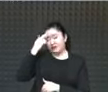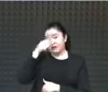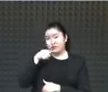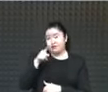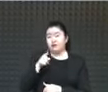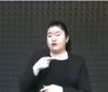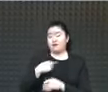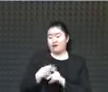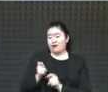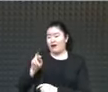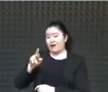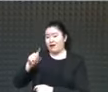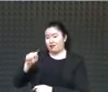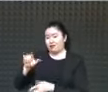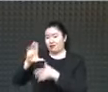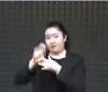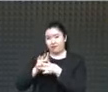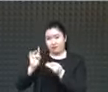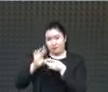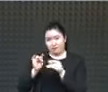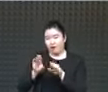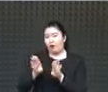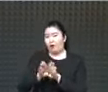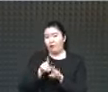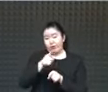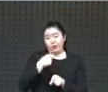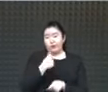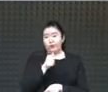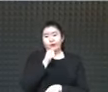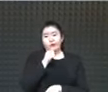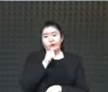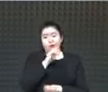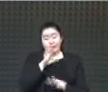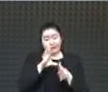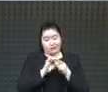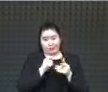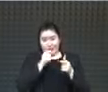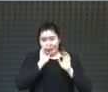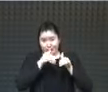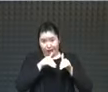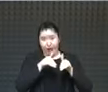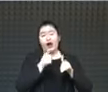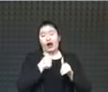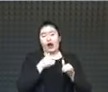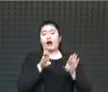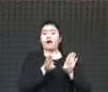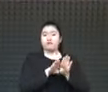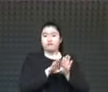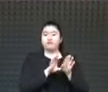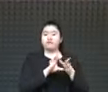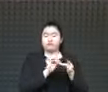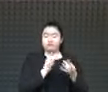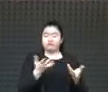que se puedan dar de alta en su tarjeta. No sé si quieres comentarles la manera en que se tienen que dar de alta.